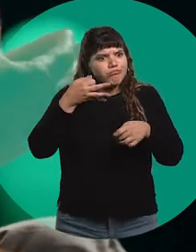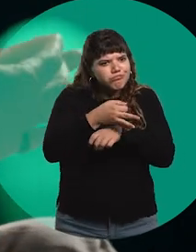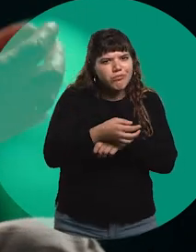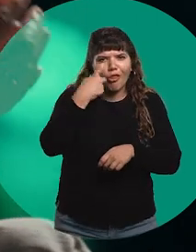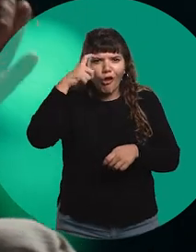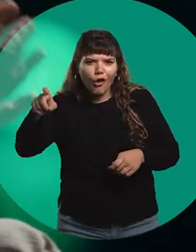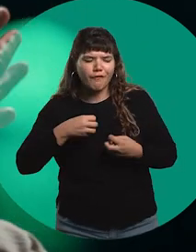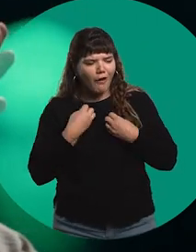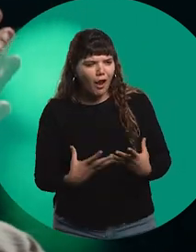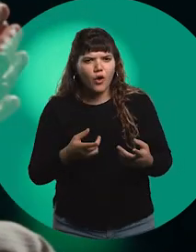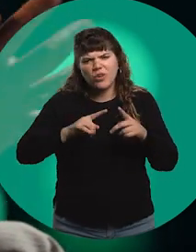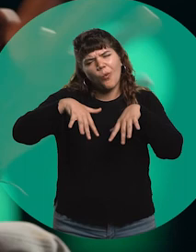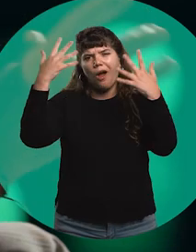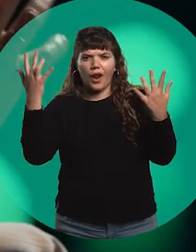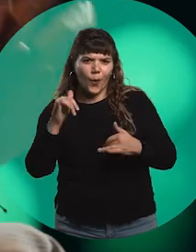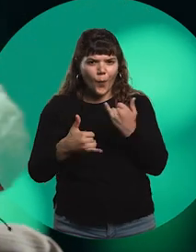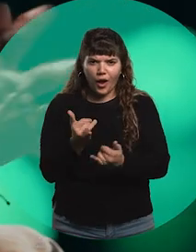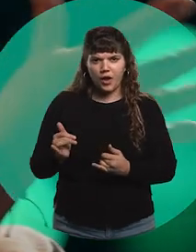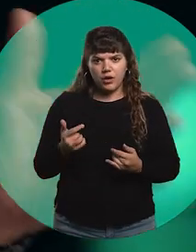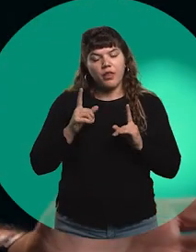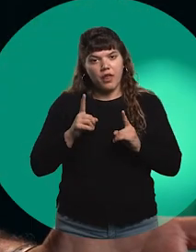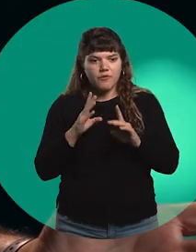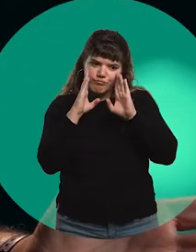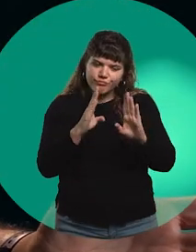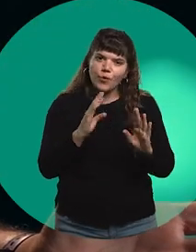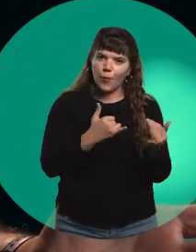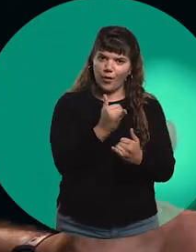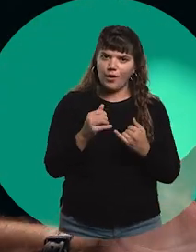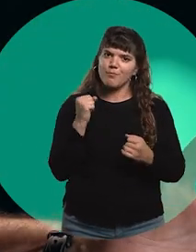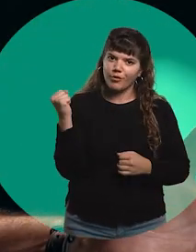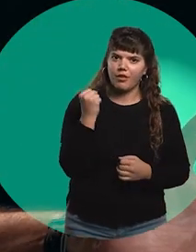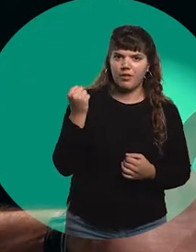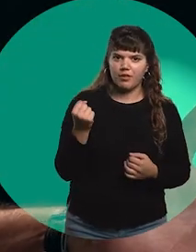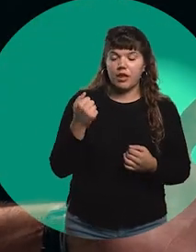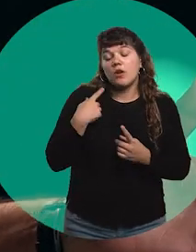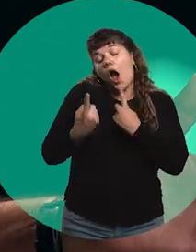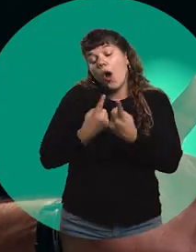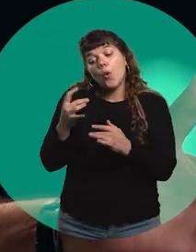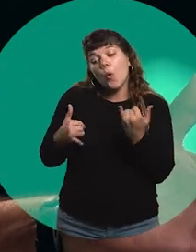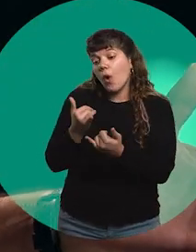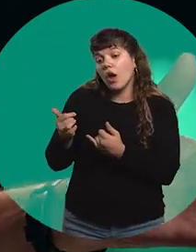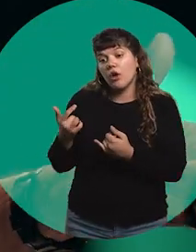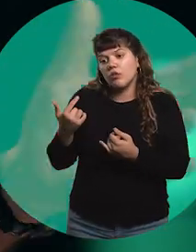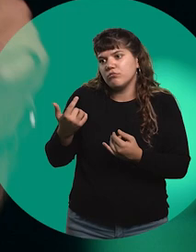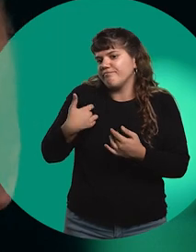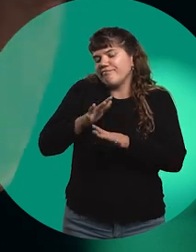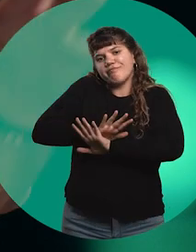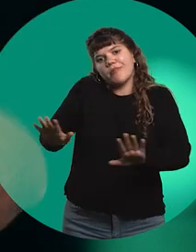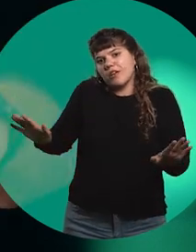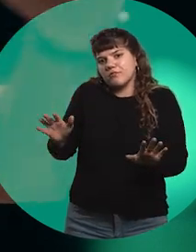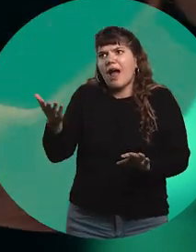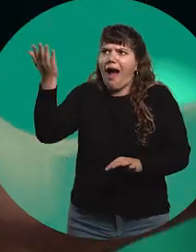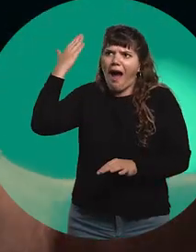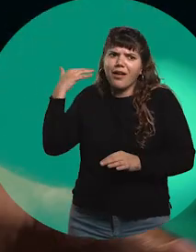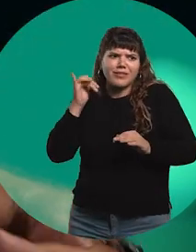valores, ¿no?, no es cualquier juego, hay que ver qué juego. Yo, de hecho, hay juegos que no hago más, que en mi época eran, ¿no?,